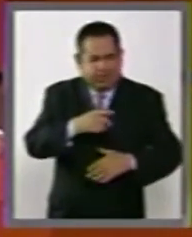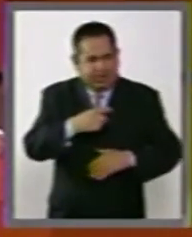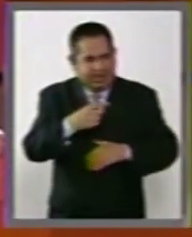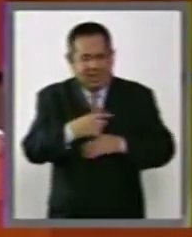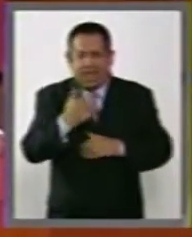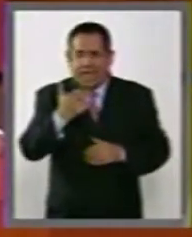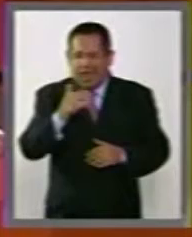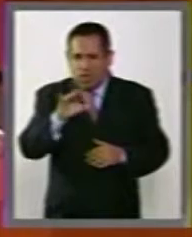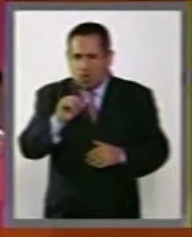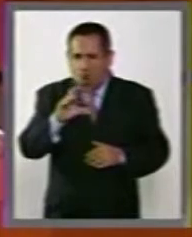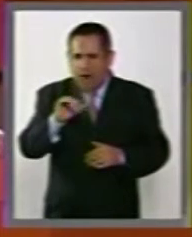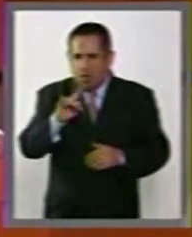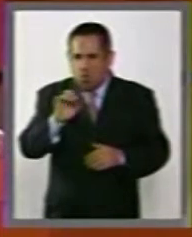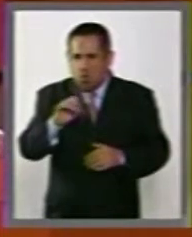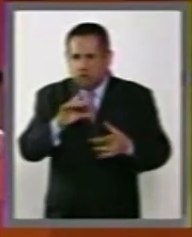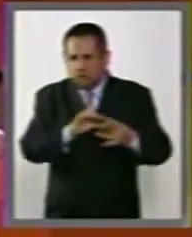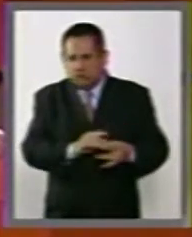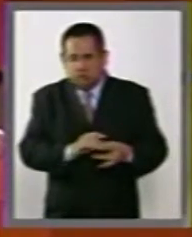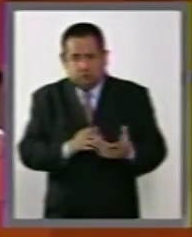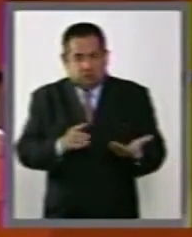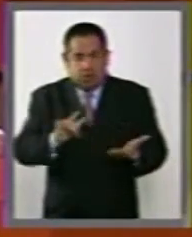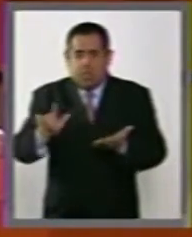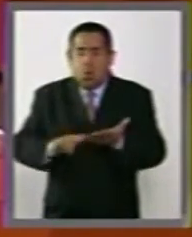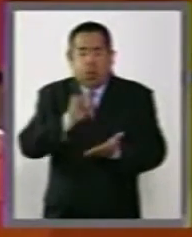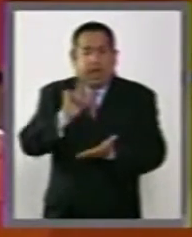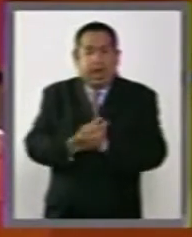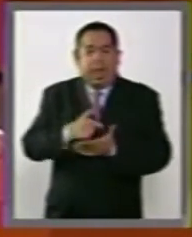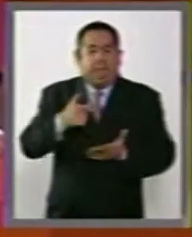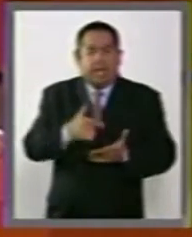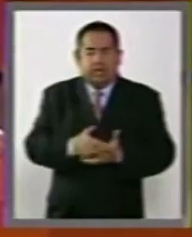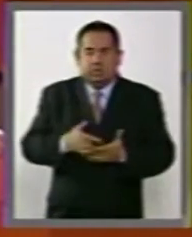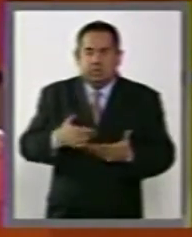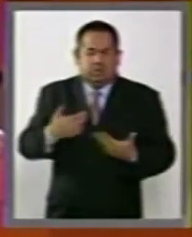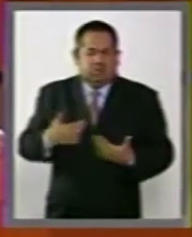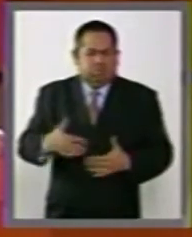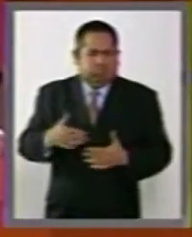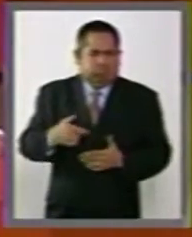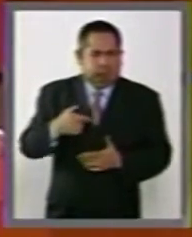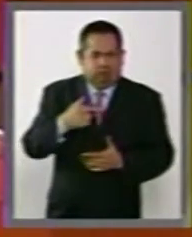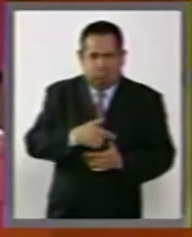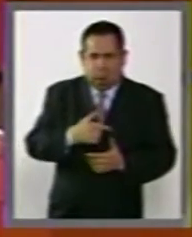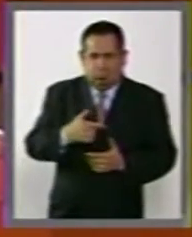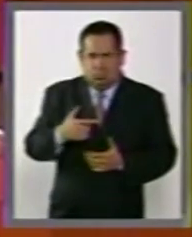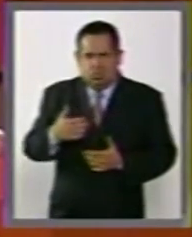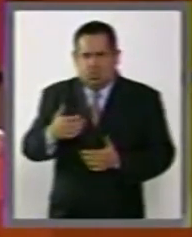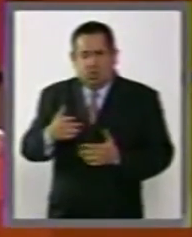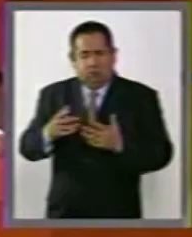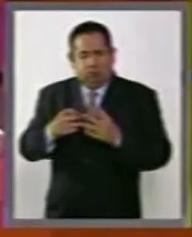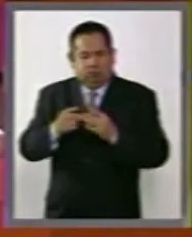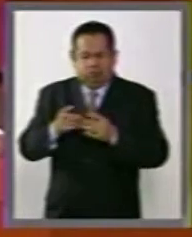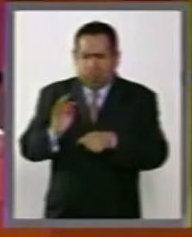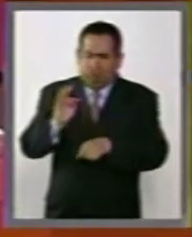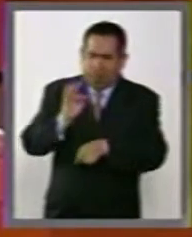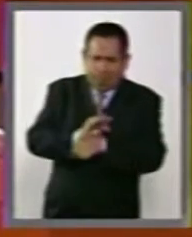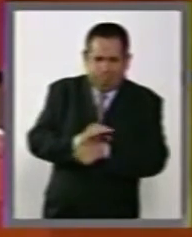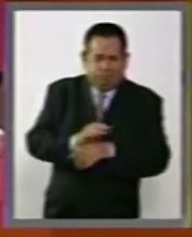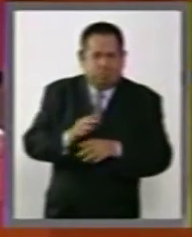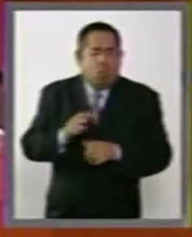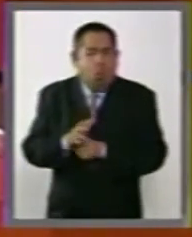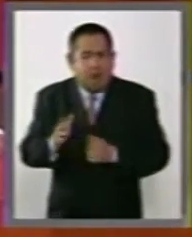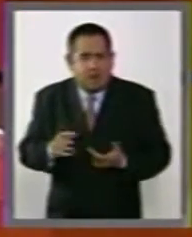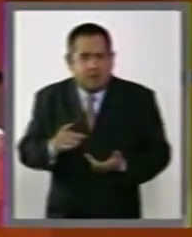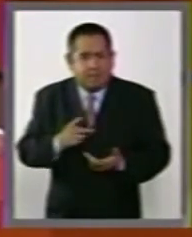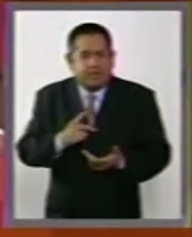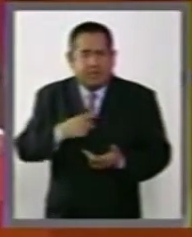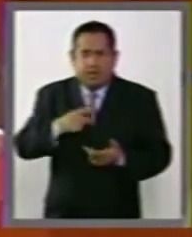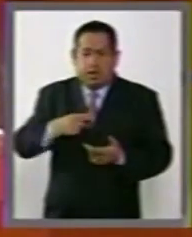de hidrocarburos, es una ley cuyo espíritu es favorecer a